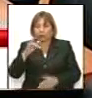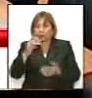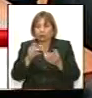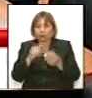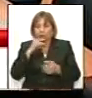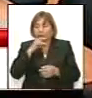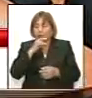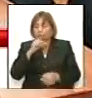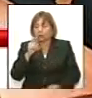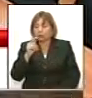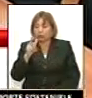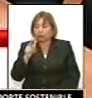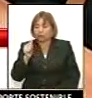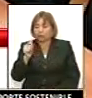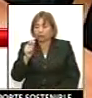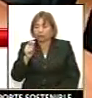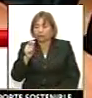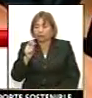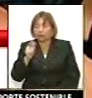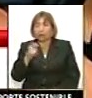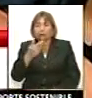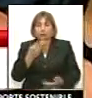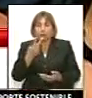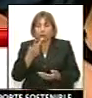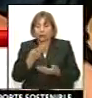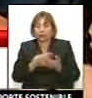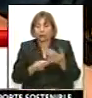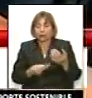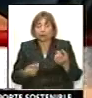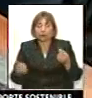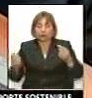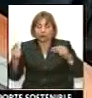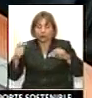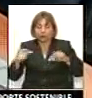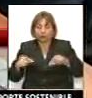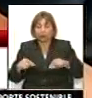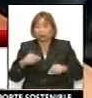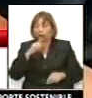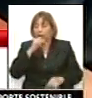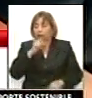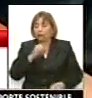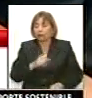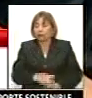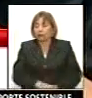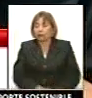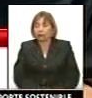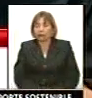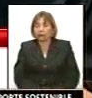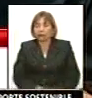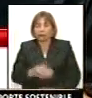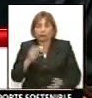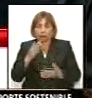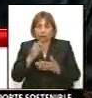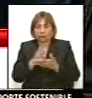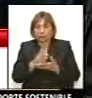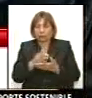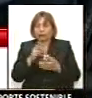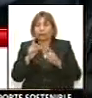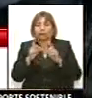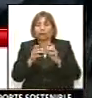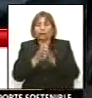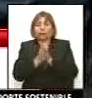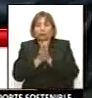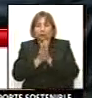de LATAM, en ambos casos, cuando han venido a declarar acá, he intervenido para